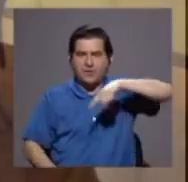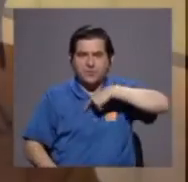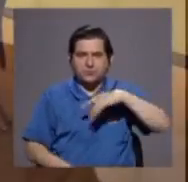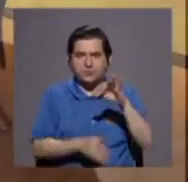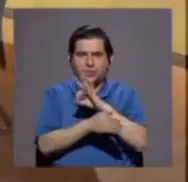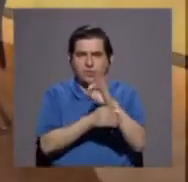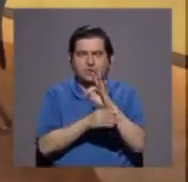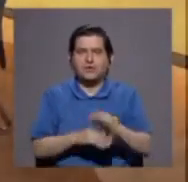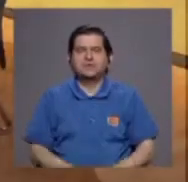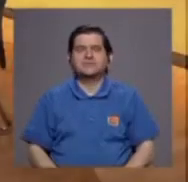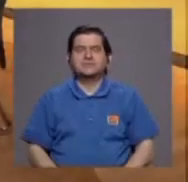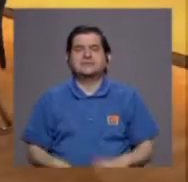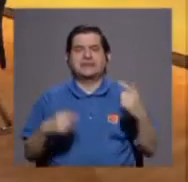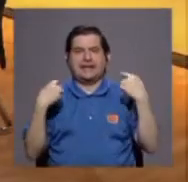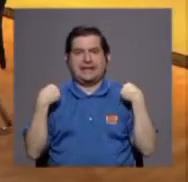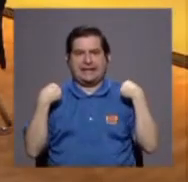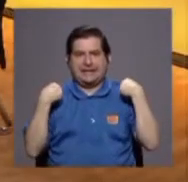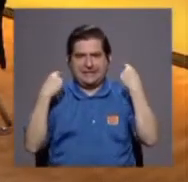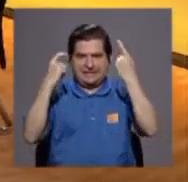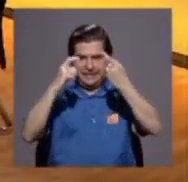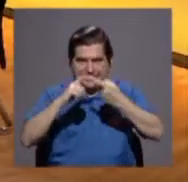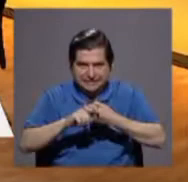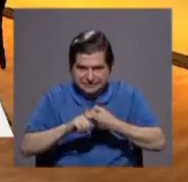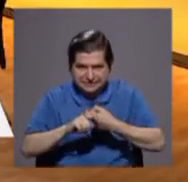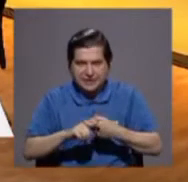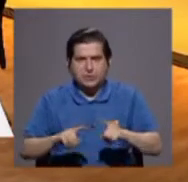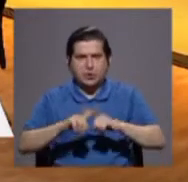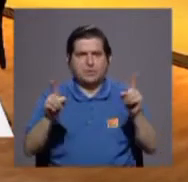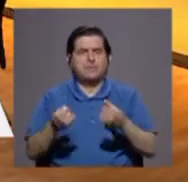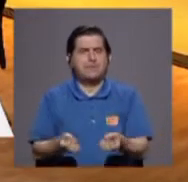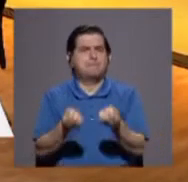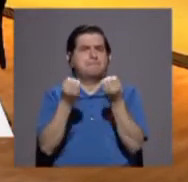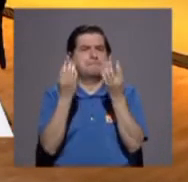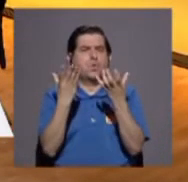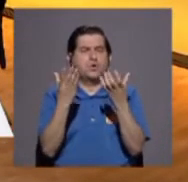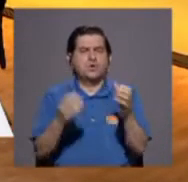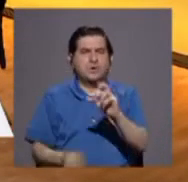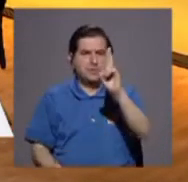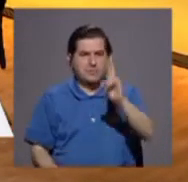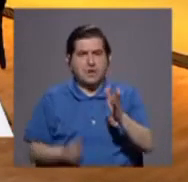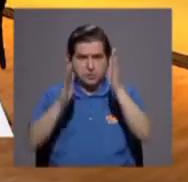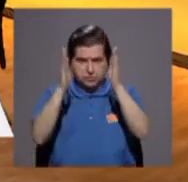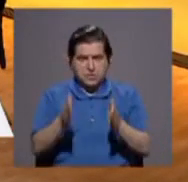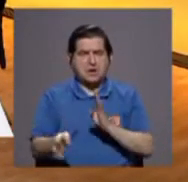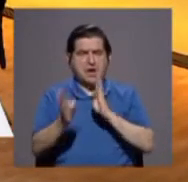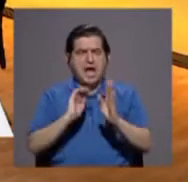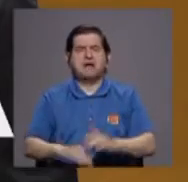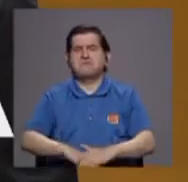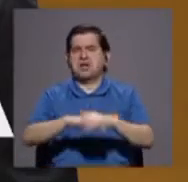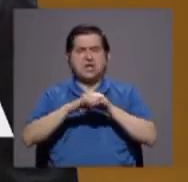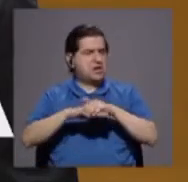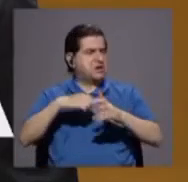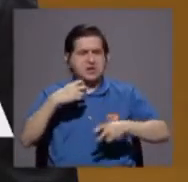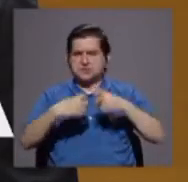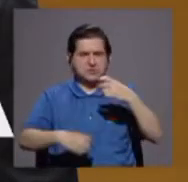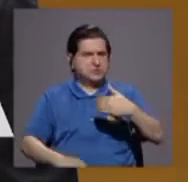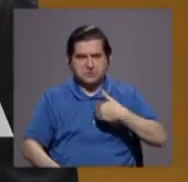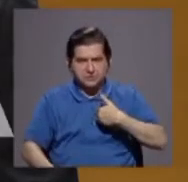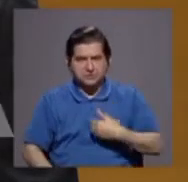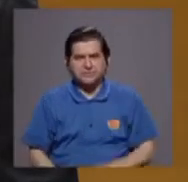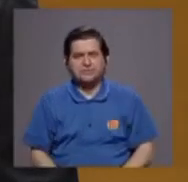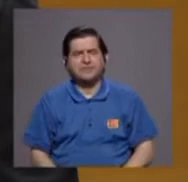en español, aunque mucho costarricense hable inglés sin problema. Rodrigo,